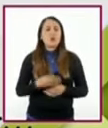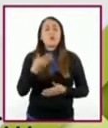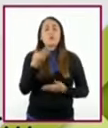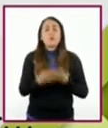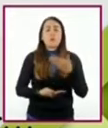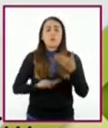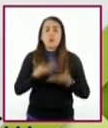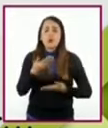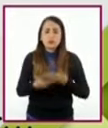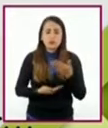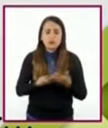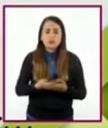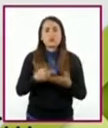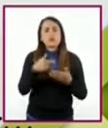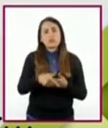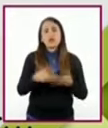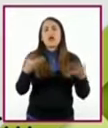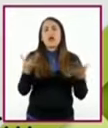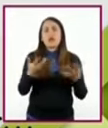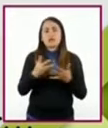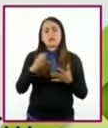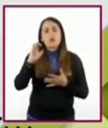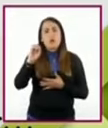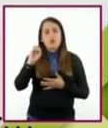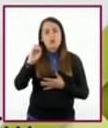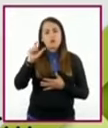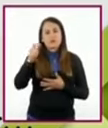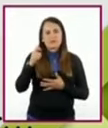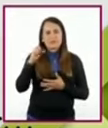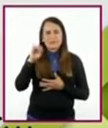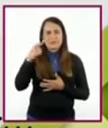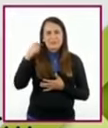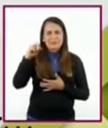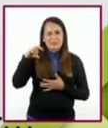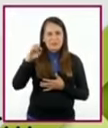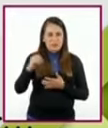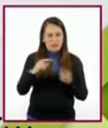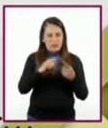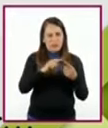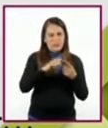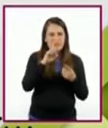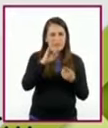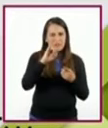permite la generación de oxígeno a partir de dióxido de carbono?